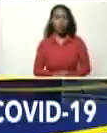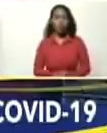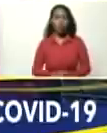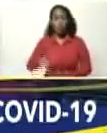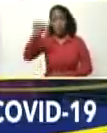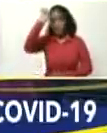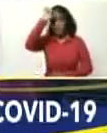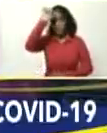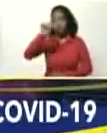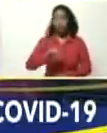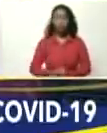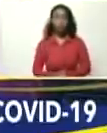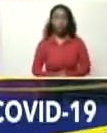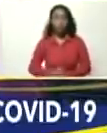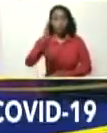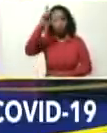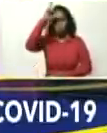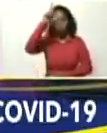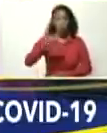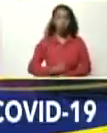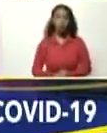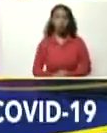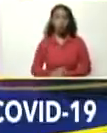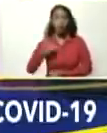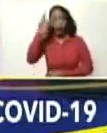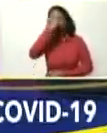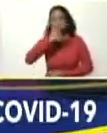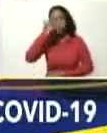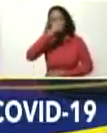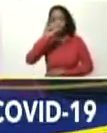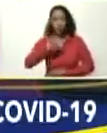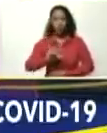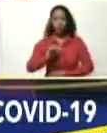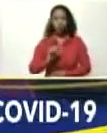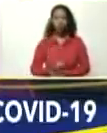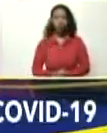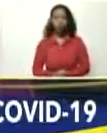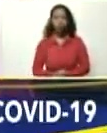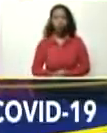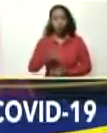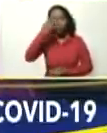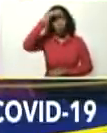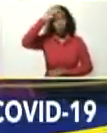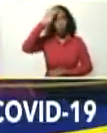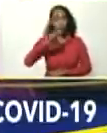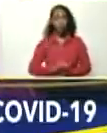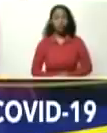indios, turcos, sudafricanos, cubanos.